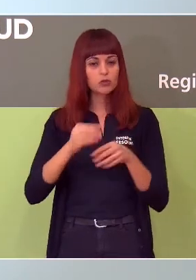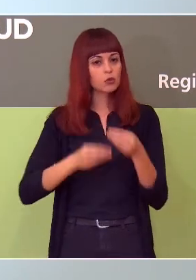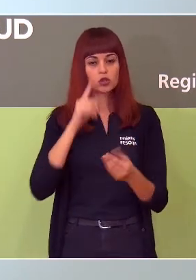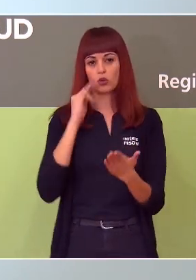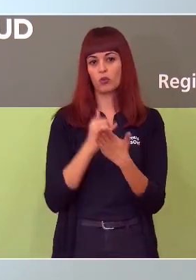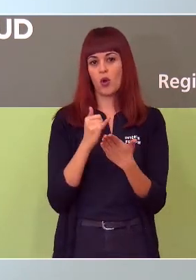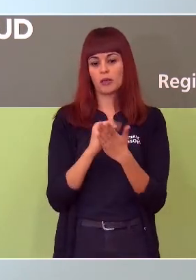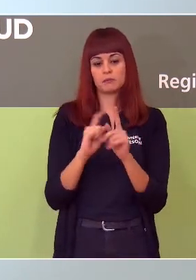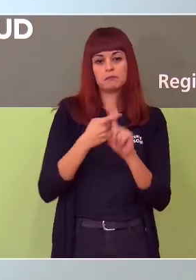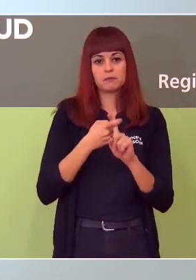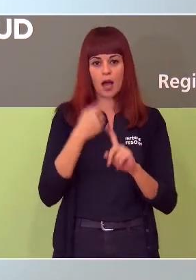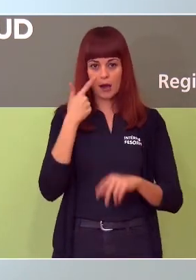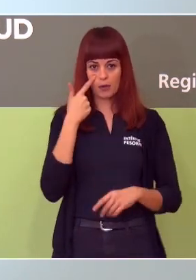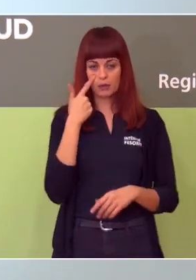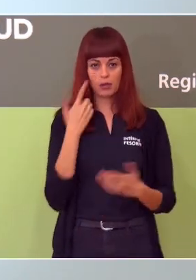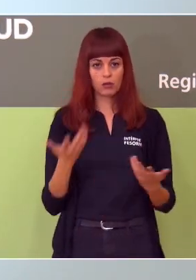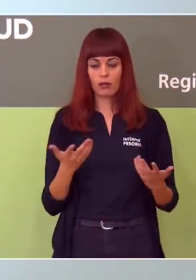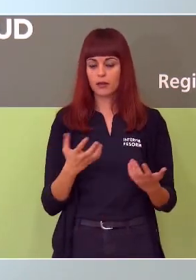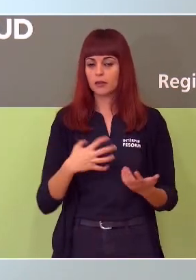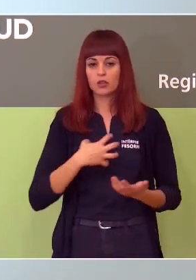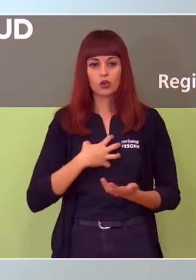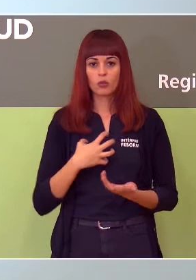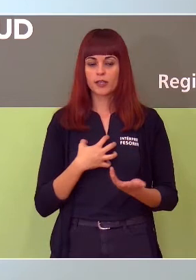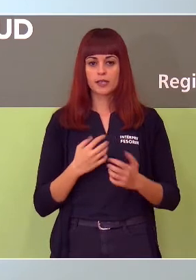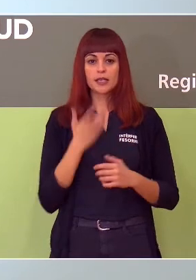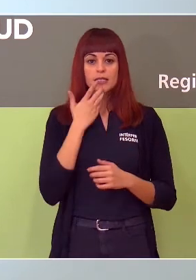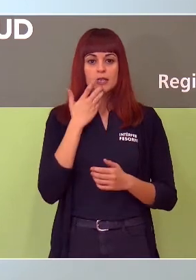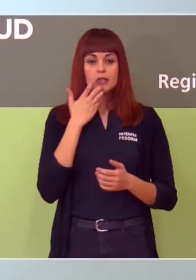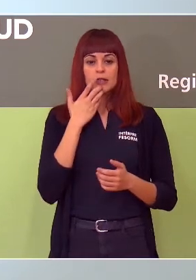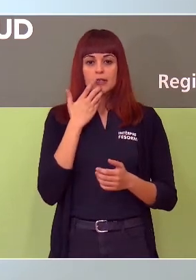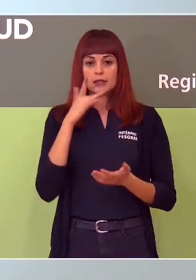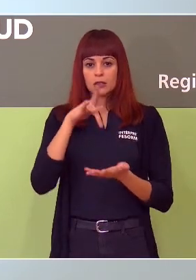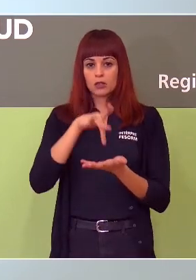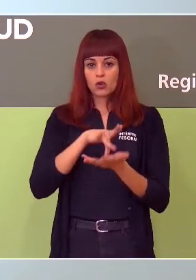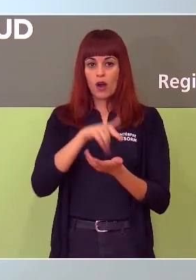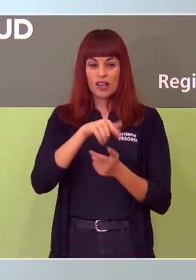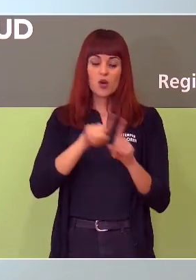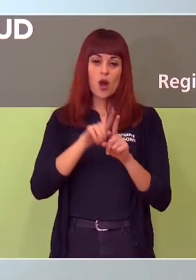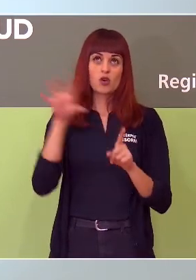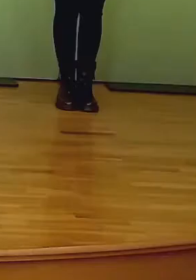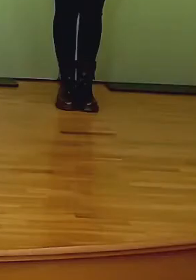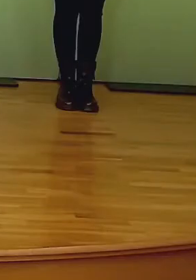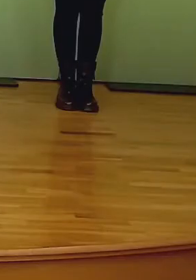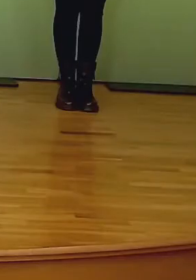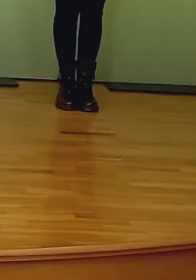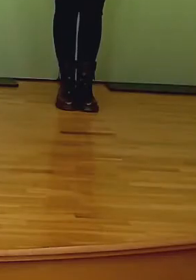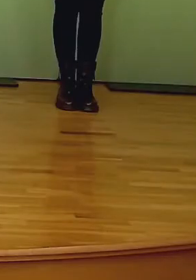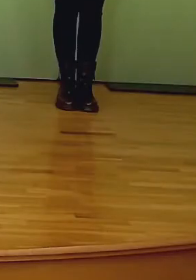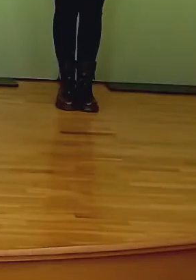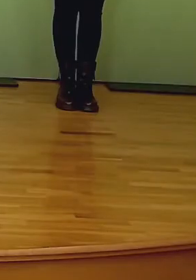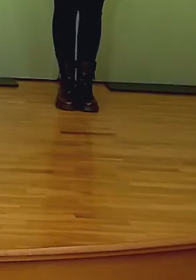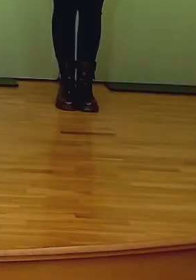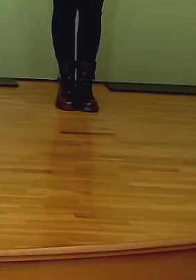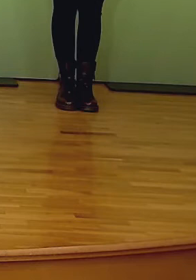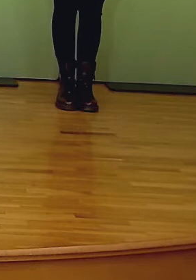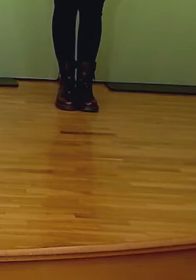3 diagnósticos. Entonces, no es probable que haya ocurrido aquí lo que parece ser que ha ocurrido en algunas otras comunidades. ¿Se tienen ya